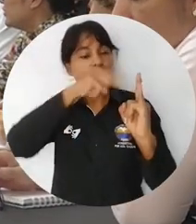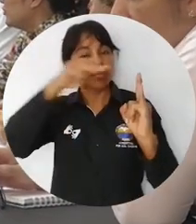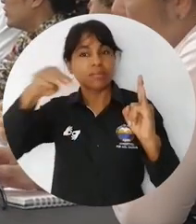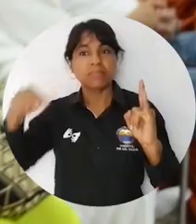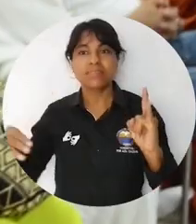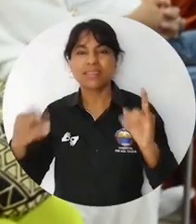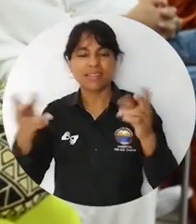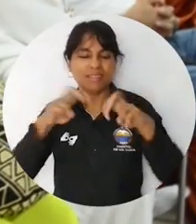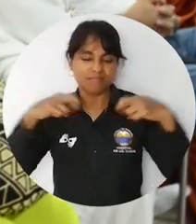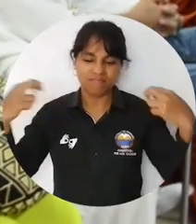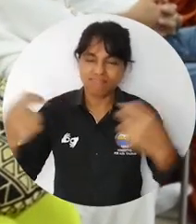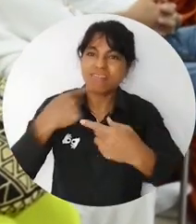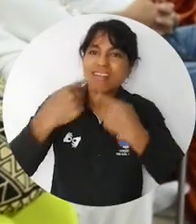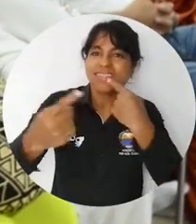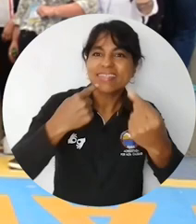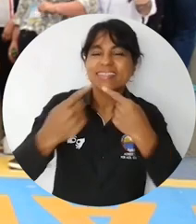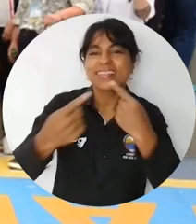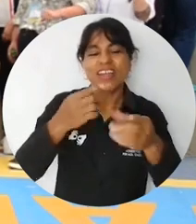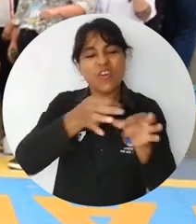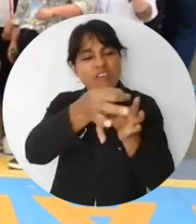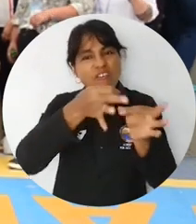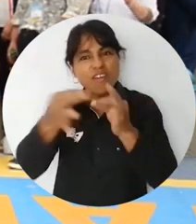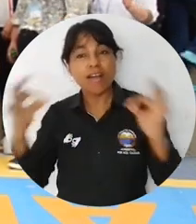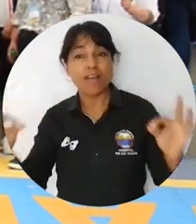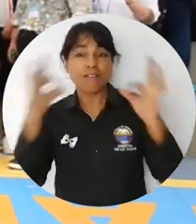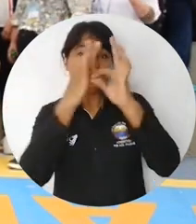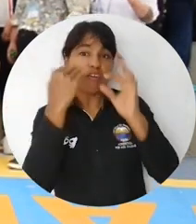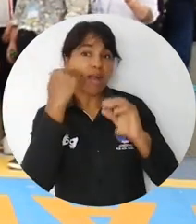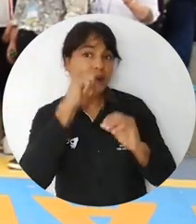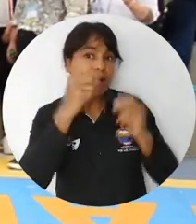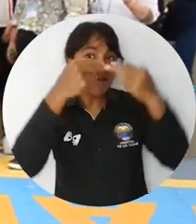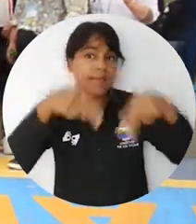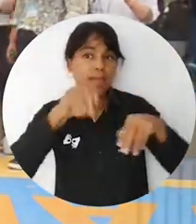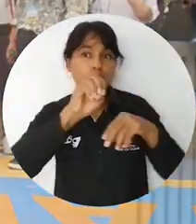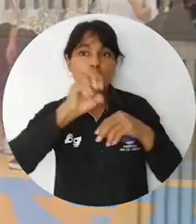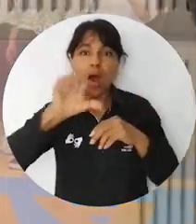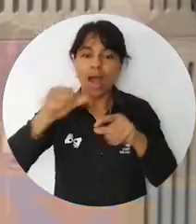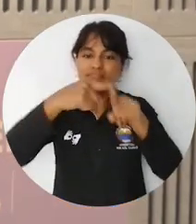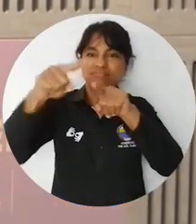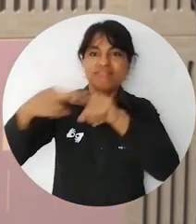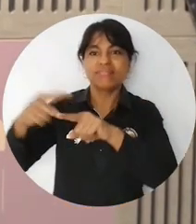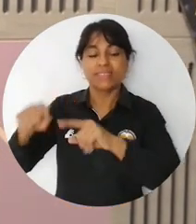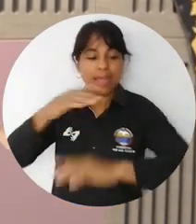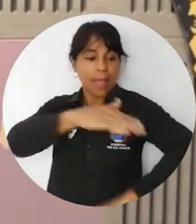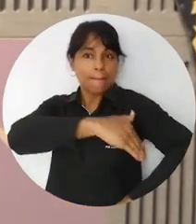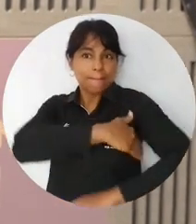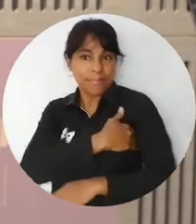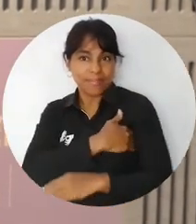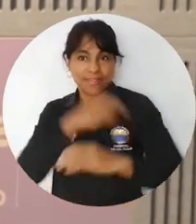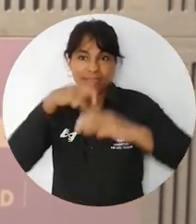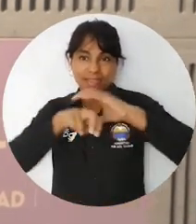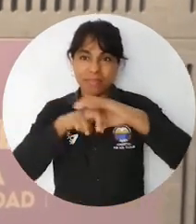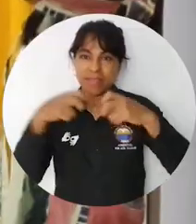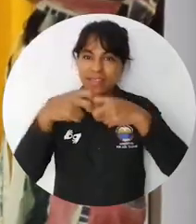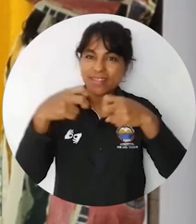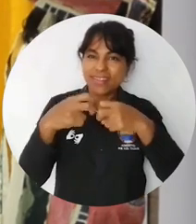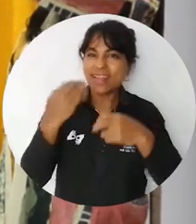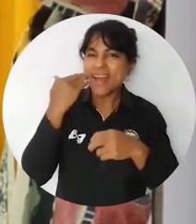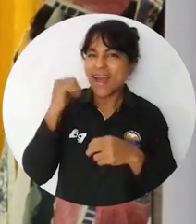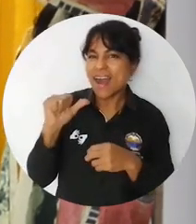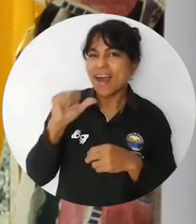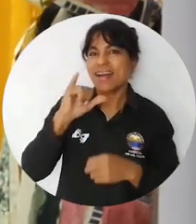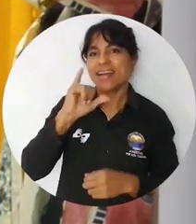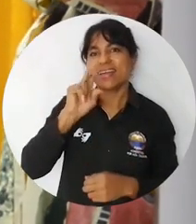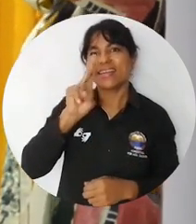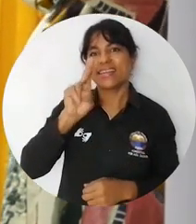del Magdalena albergó el diálogo regional con enfoque hacia la mujer, género y diversidad, presidido por la ministra de Minas y Energía, la